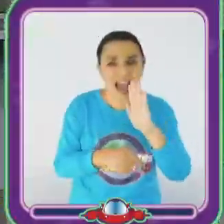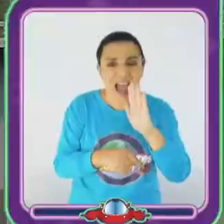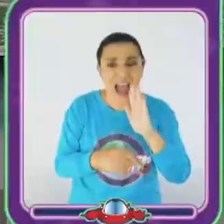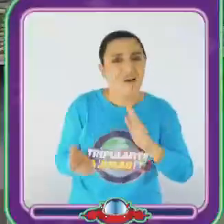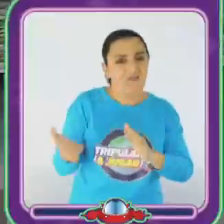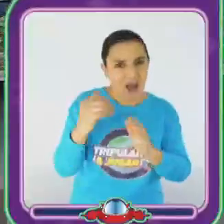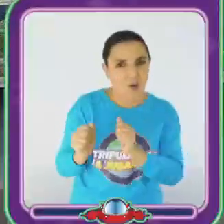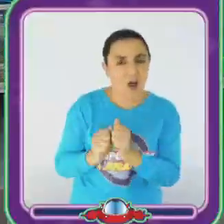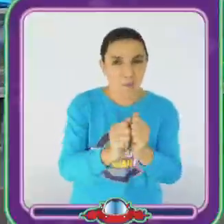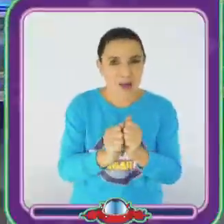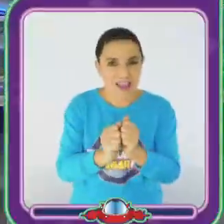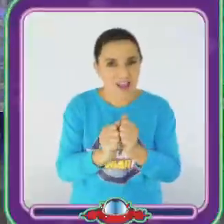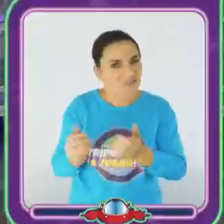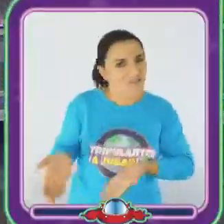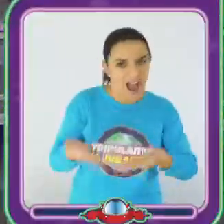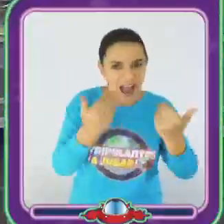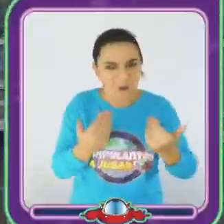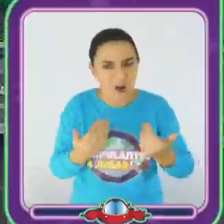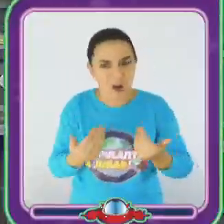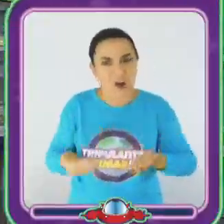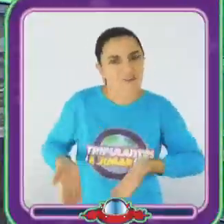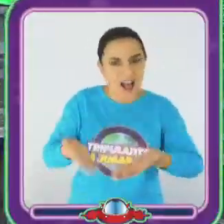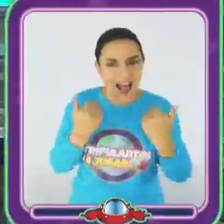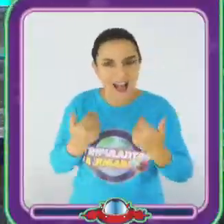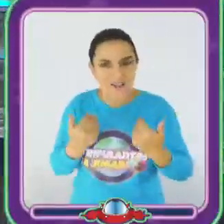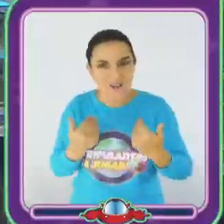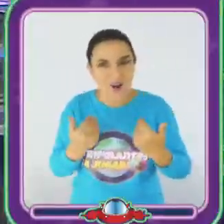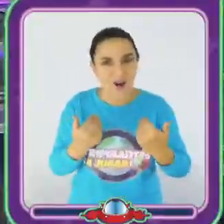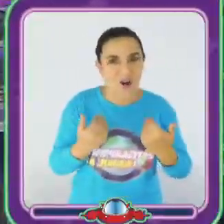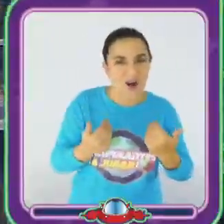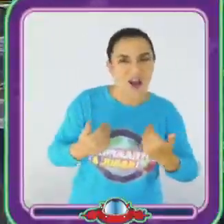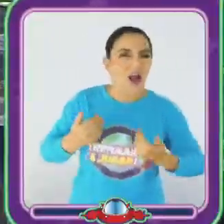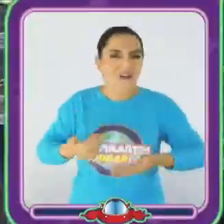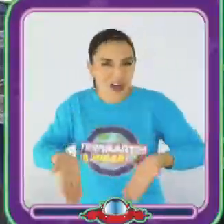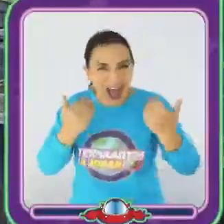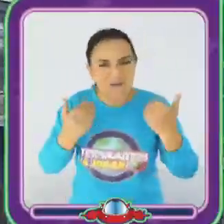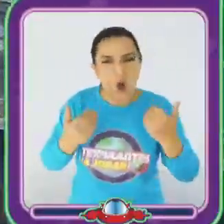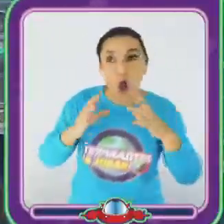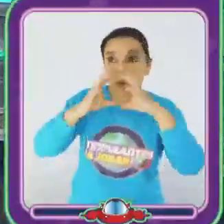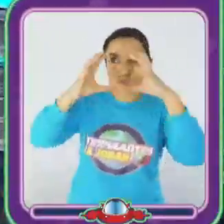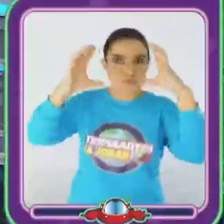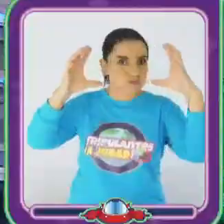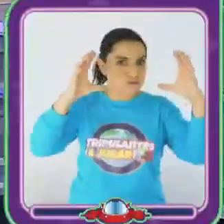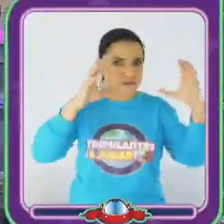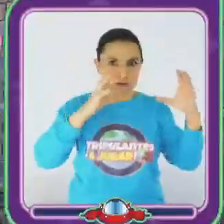va! ¡Vamos, te acompaño! ¡Ahí va! ¡Eso! ¡Desinflamos!